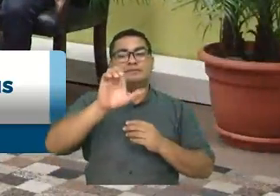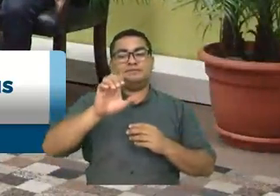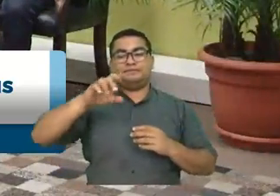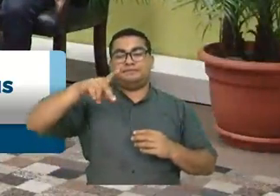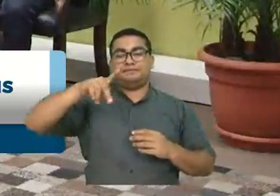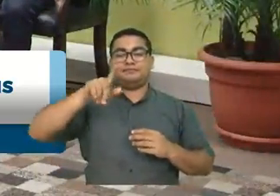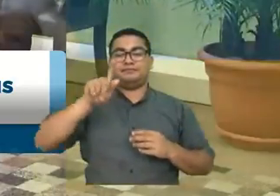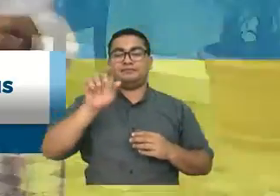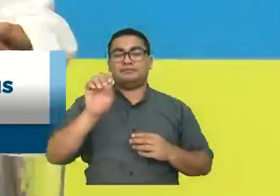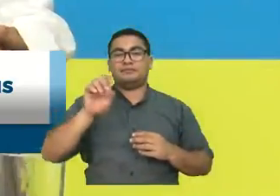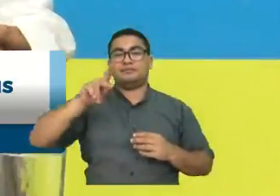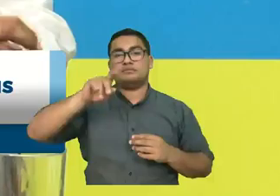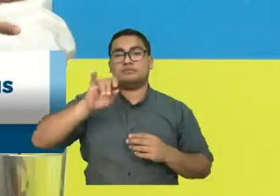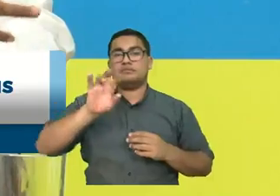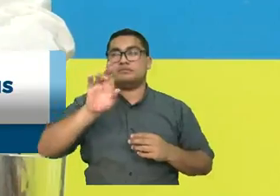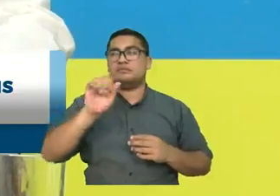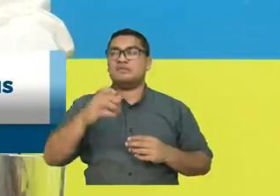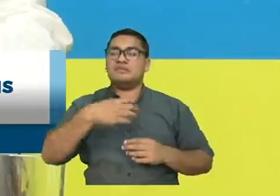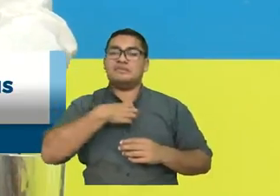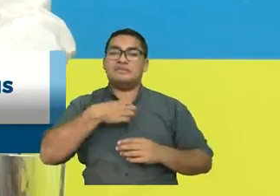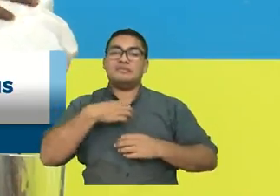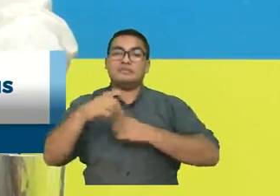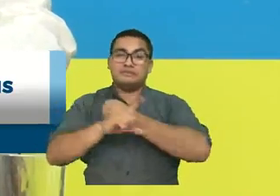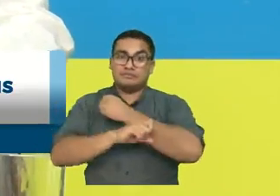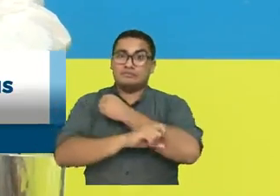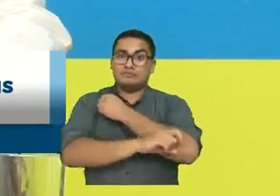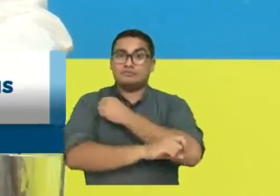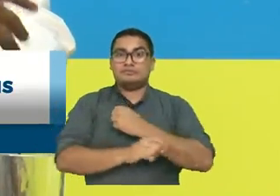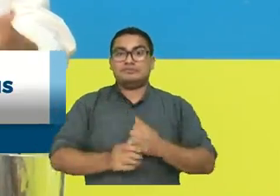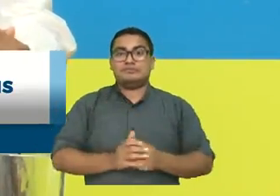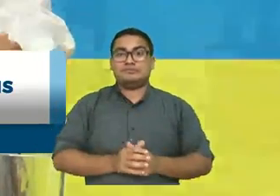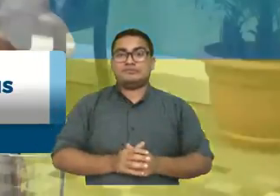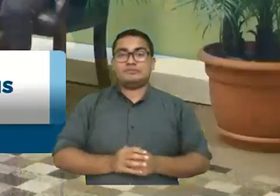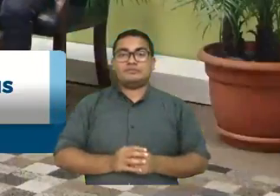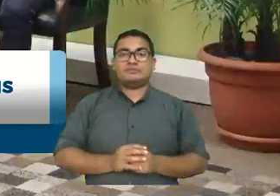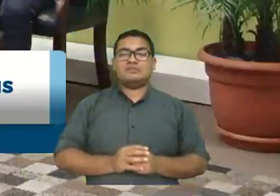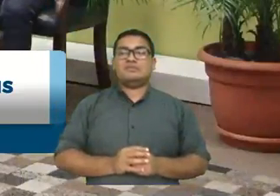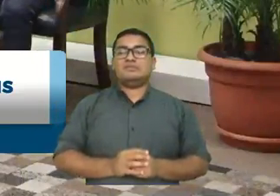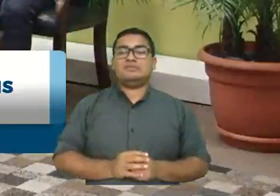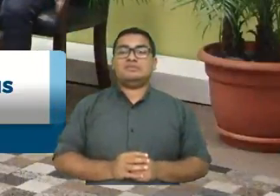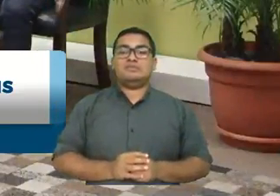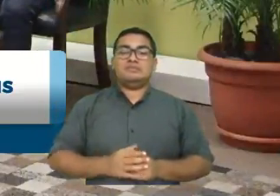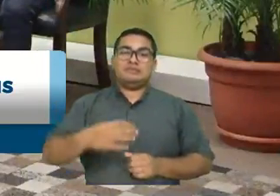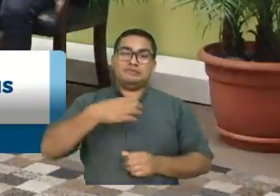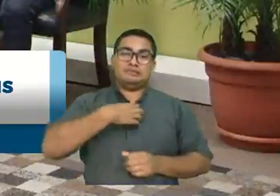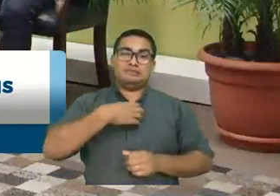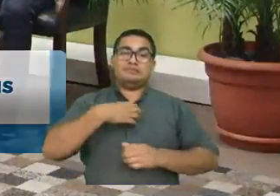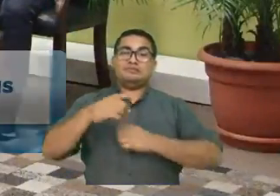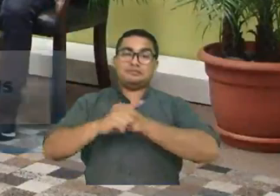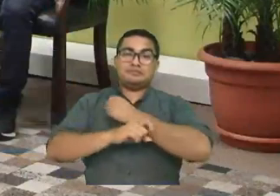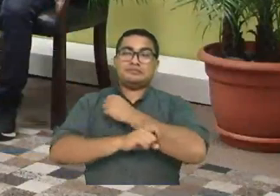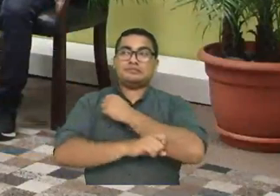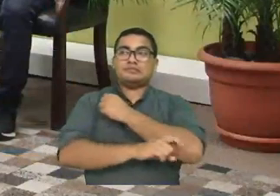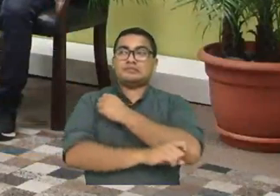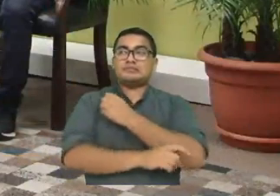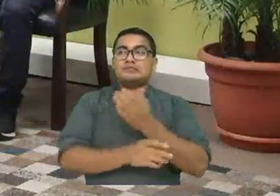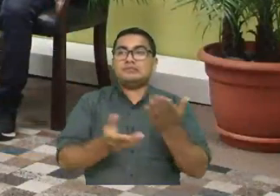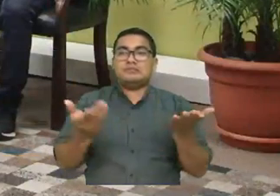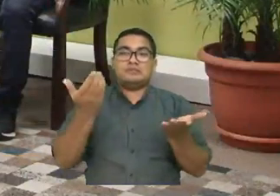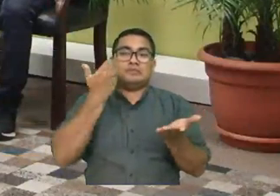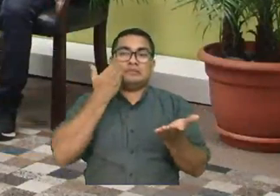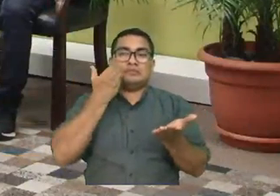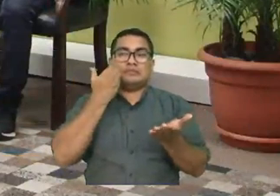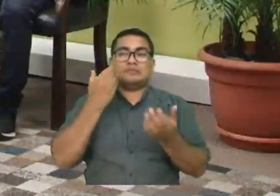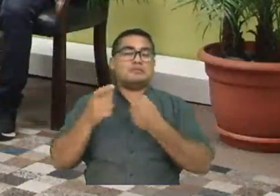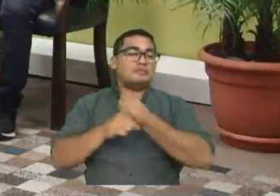bacteria propia de la rata. Ella la produce, su cuerpo. Ella la adquiere, ¿verdad? Como nosotros, ella como la